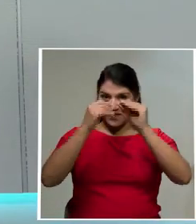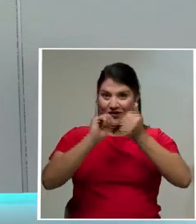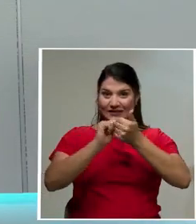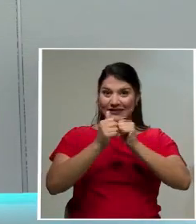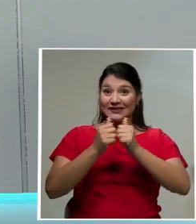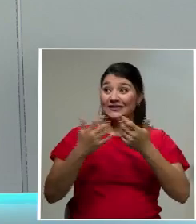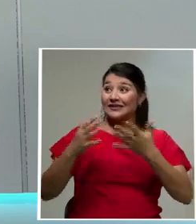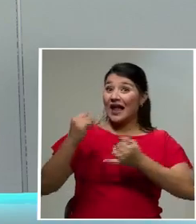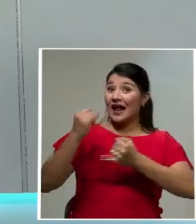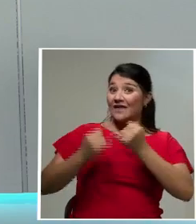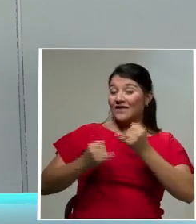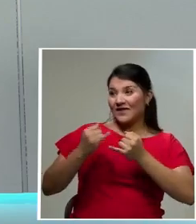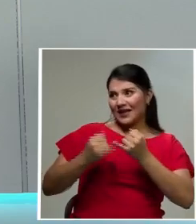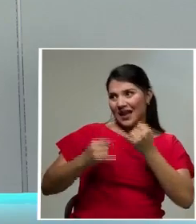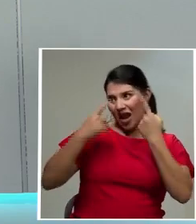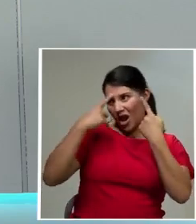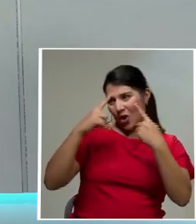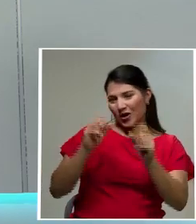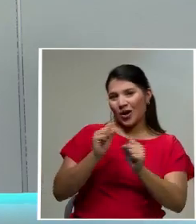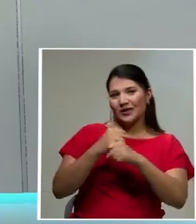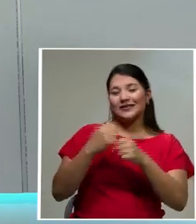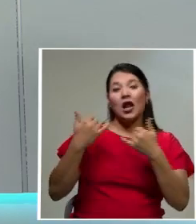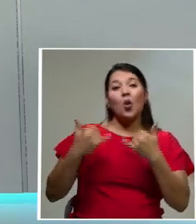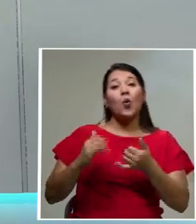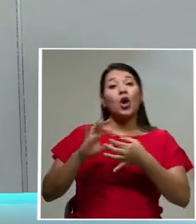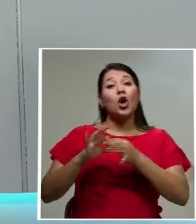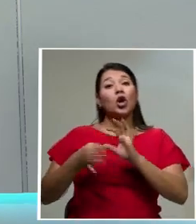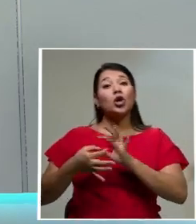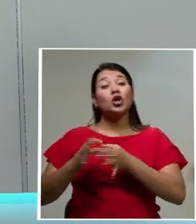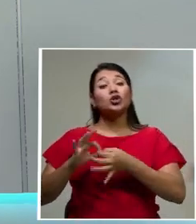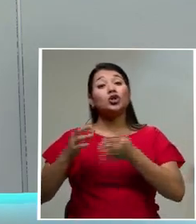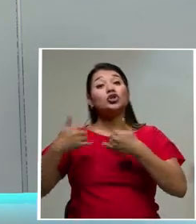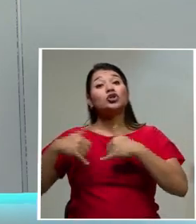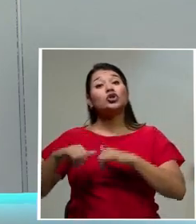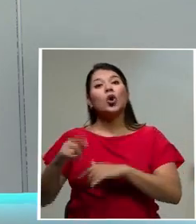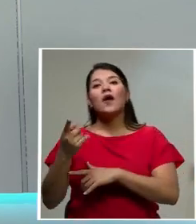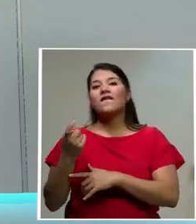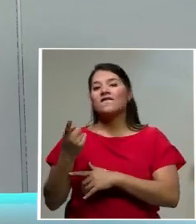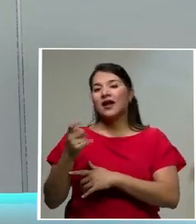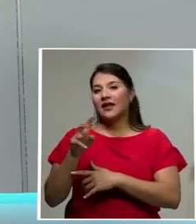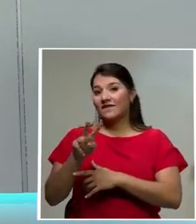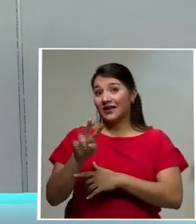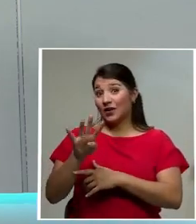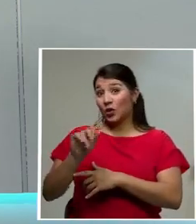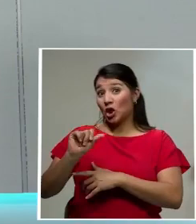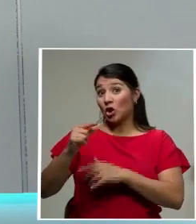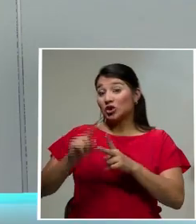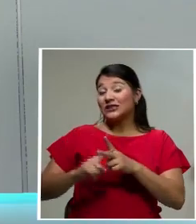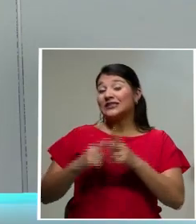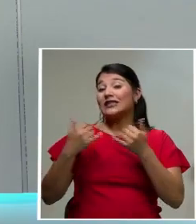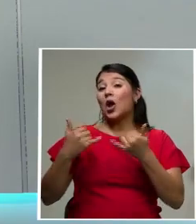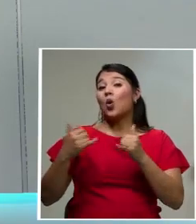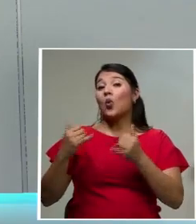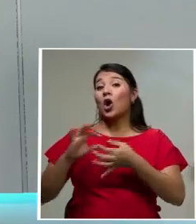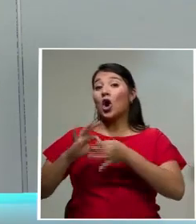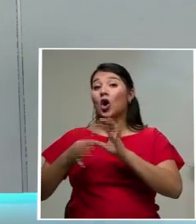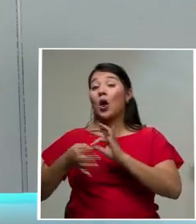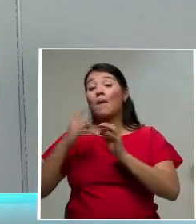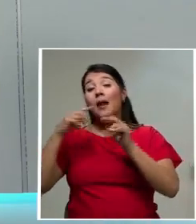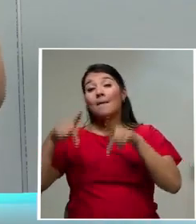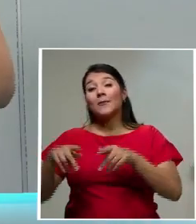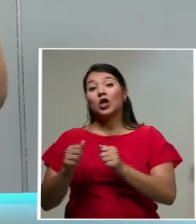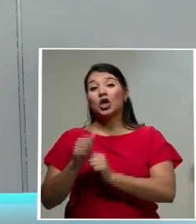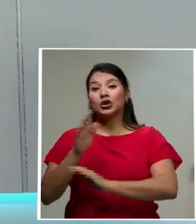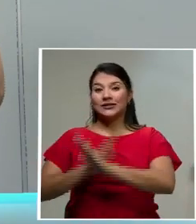Ernesto, al final se realizaron estos Juegos Olímpicos y falta, como lo decía en la nota, 24 de agosto empiezan los Paralímpicos, donde también vamos a